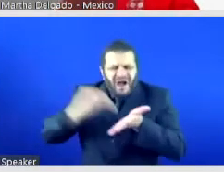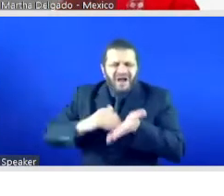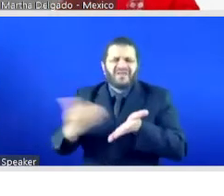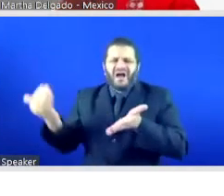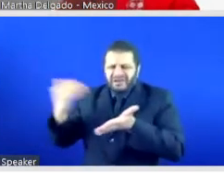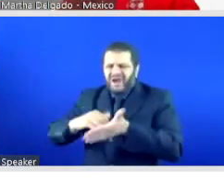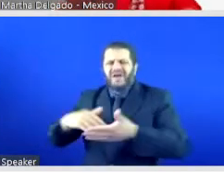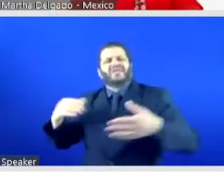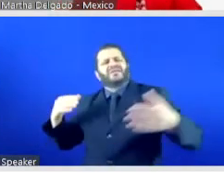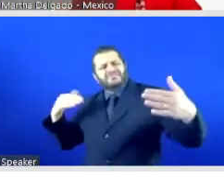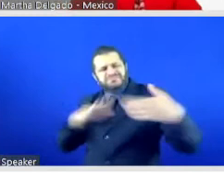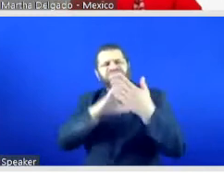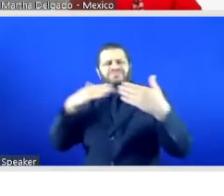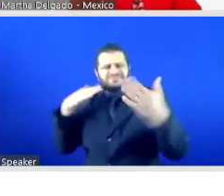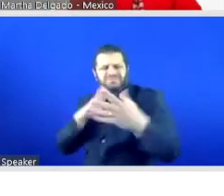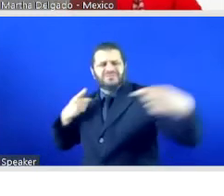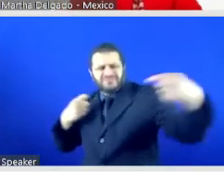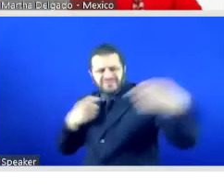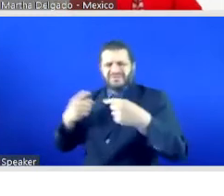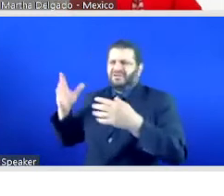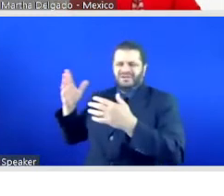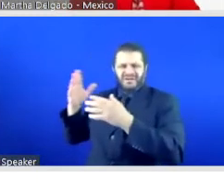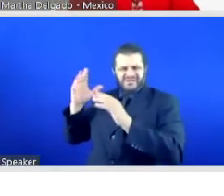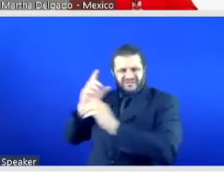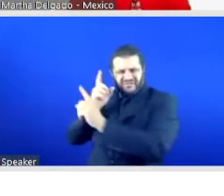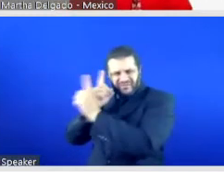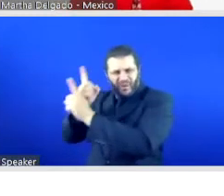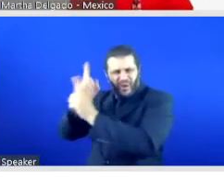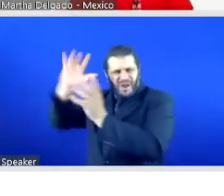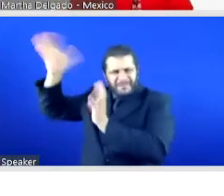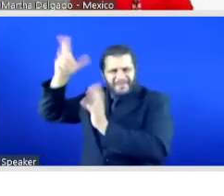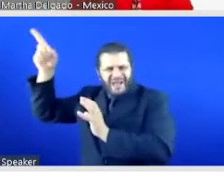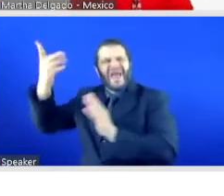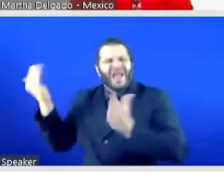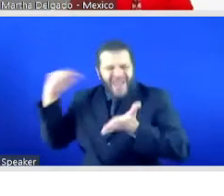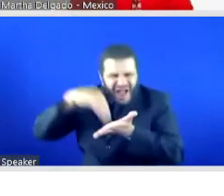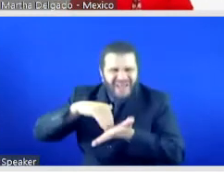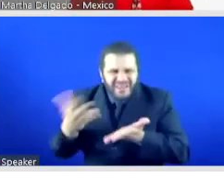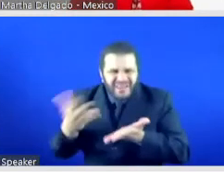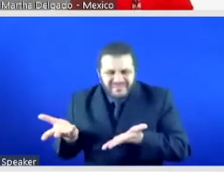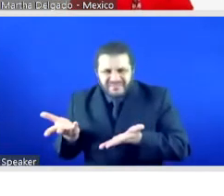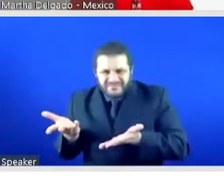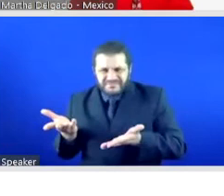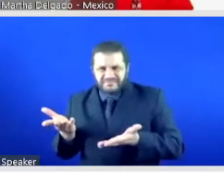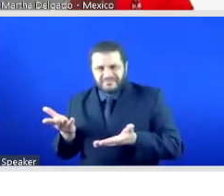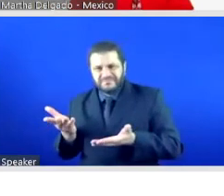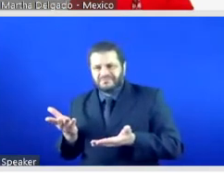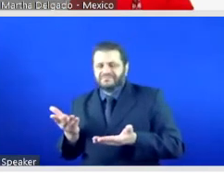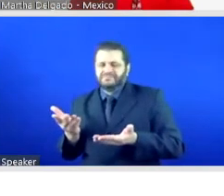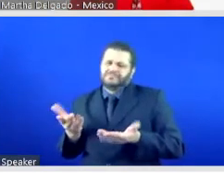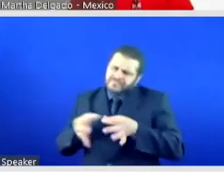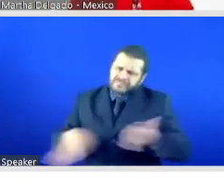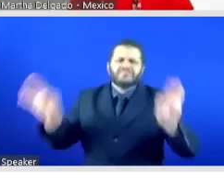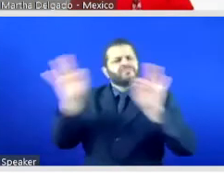huracán y que nos va a dejar en las mismas condiciones. Entonces me parece que es importante que establezcamos esos niveles